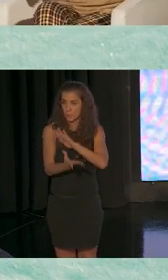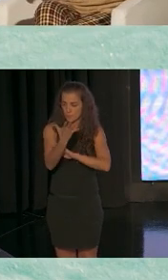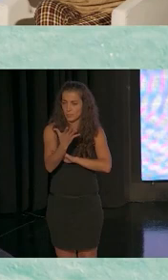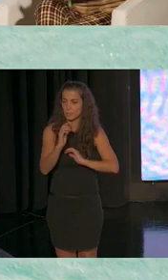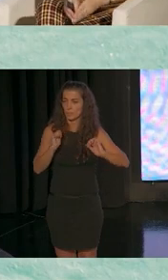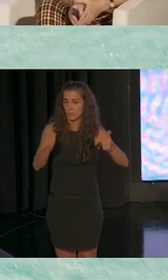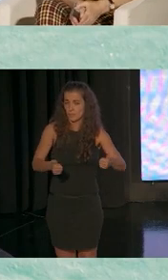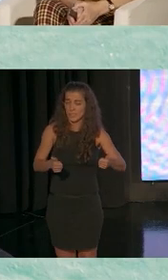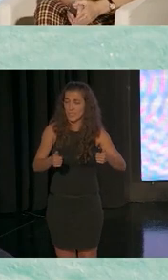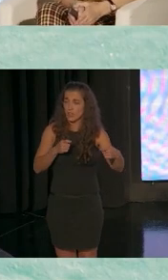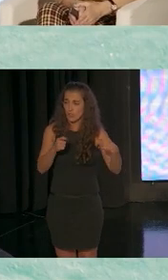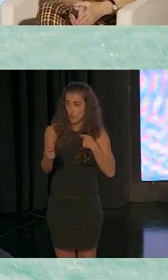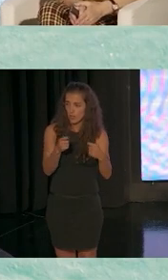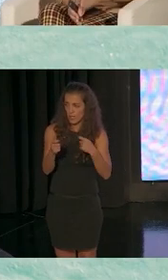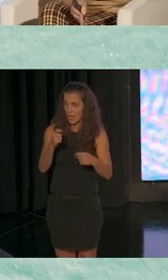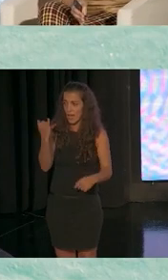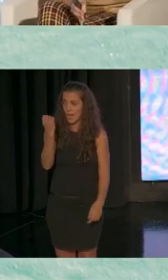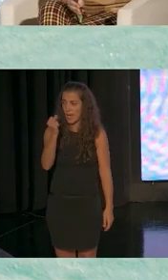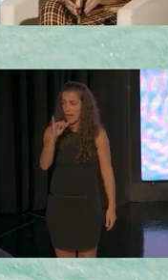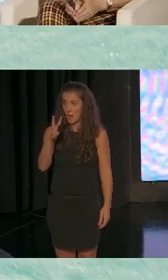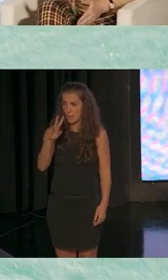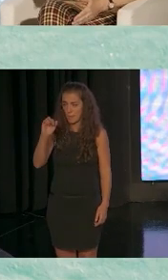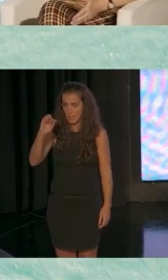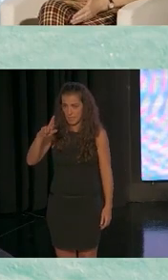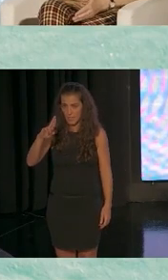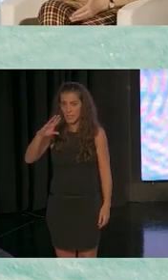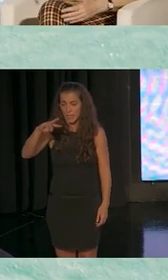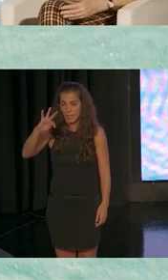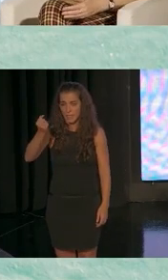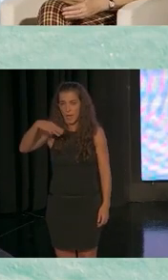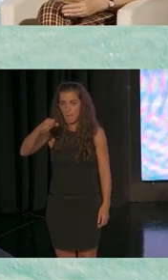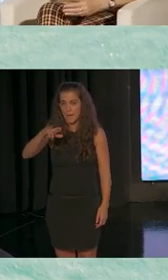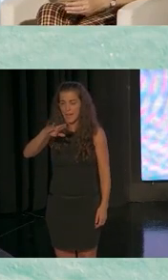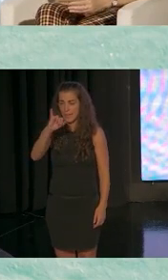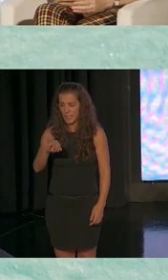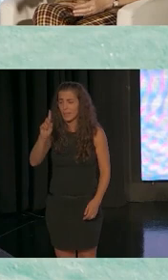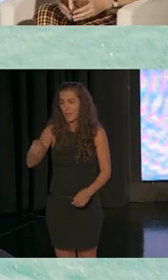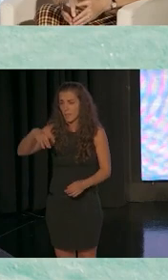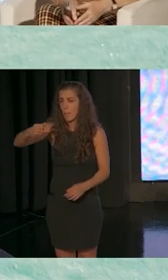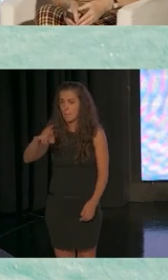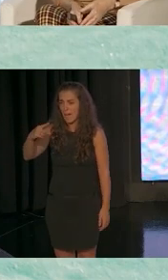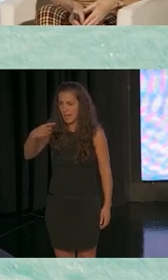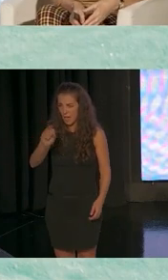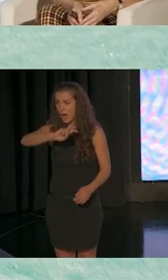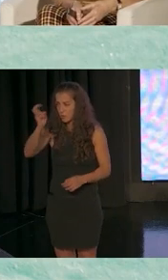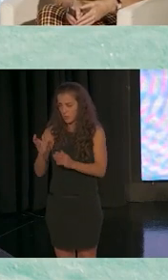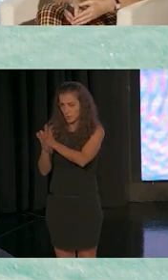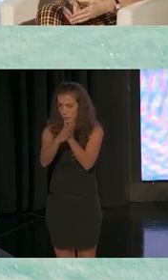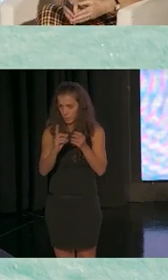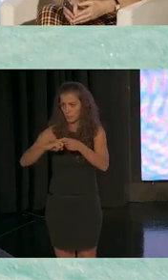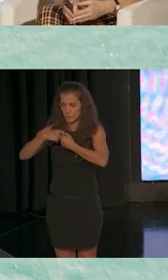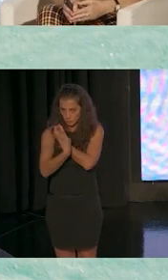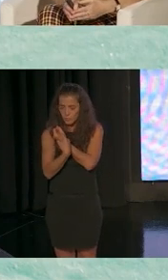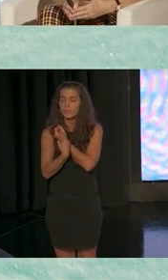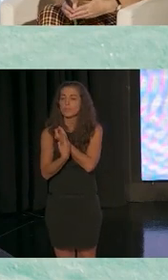empezó coordinado por Javier tamarit y por Juan Martínez después y donde Bueno también está Marga y otras otras compañeras